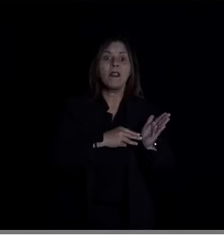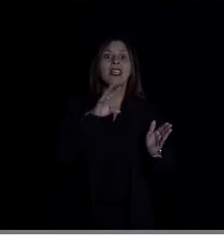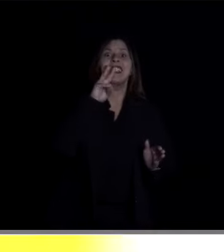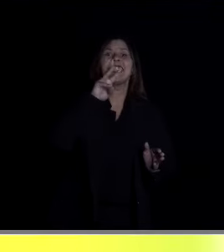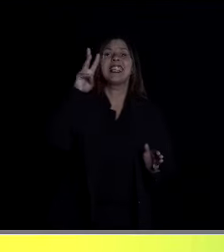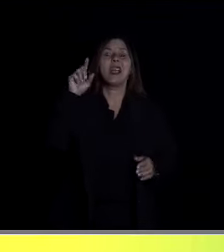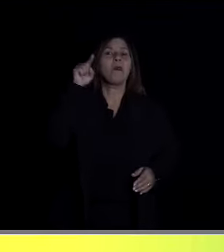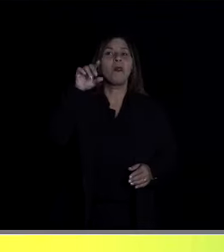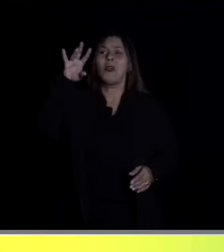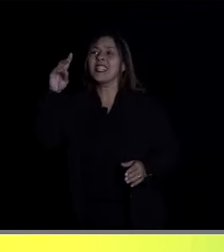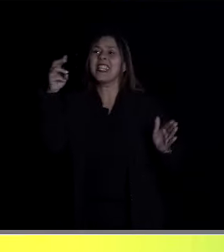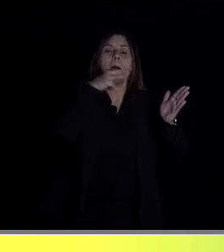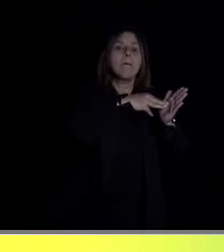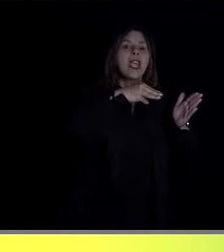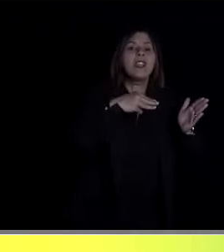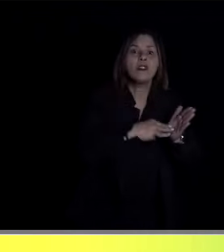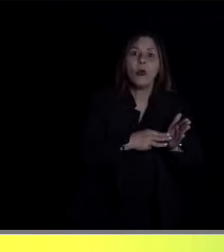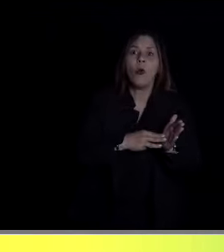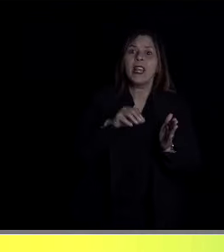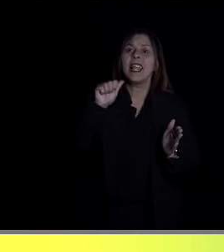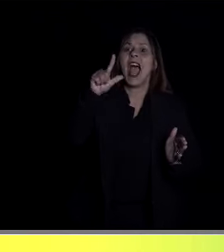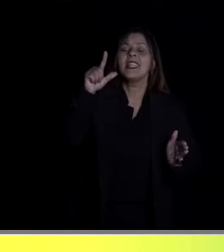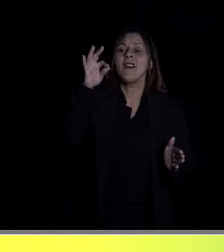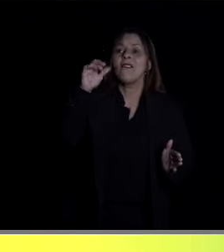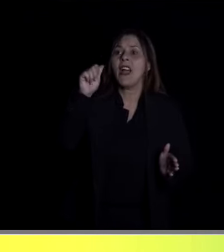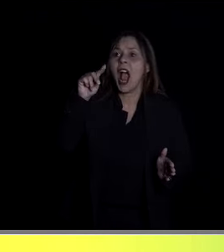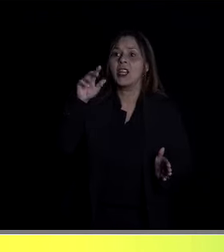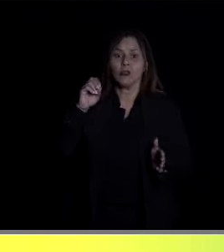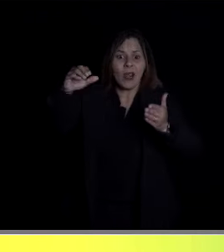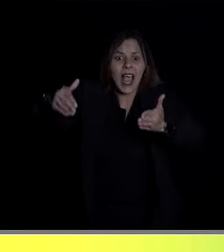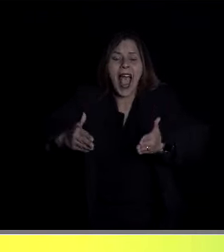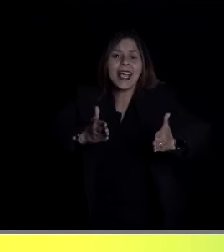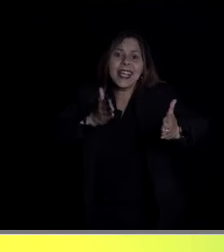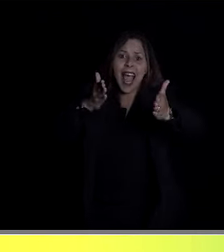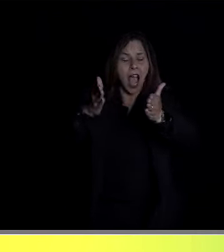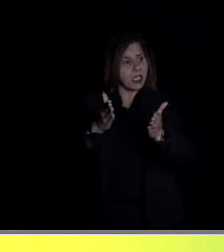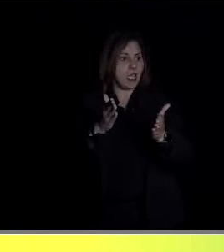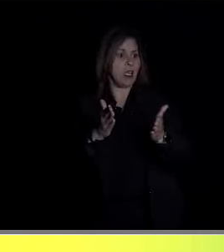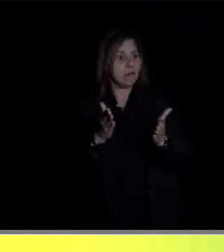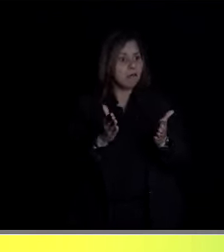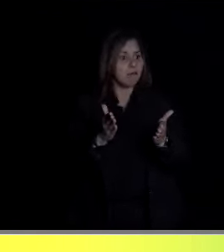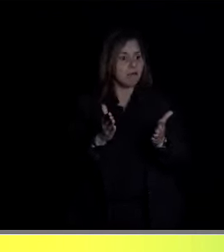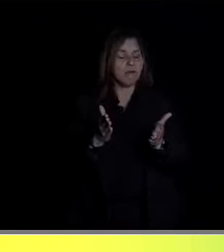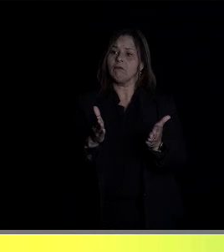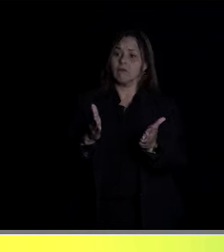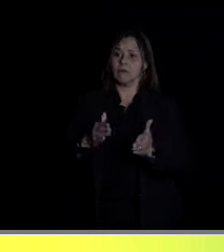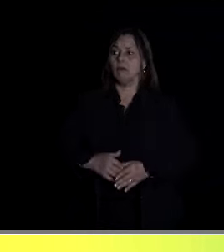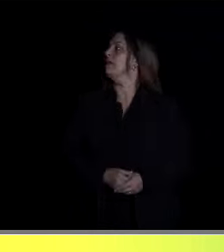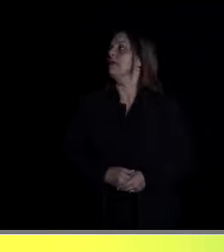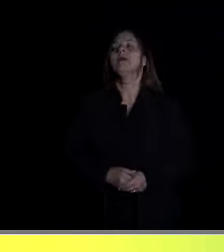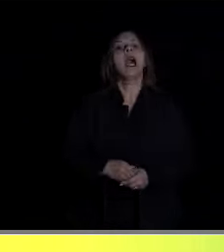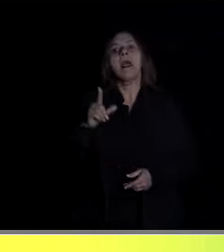66.7 millones de libras de asfalto. 66.7 millones de libras de asfalto